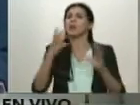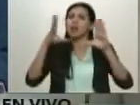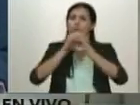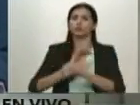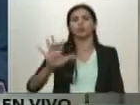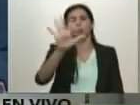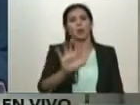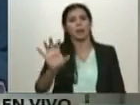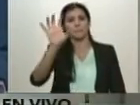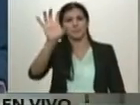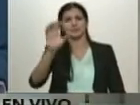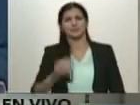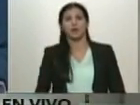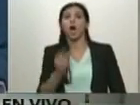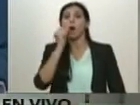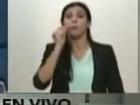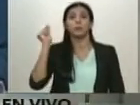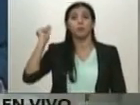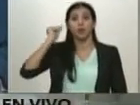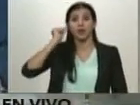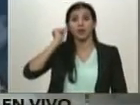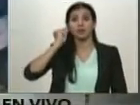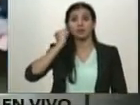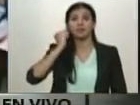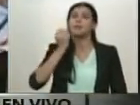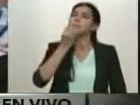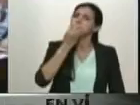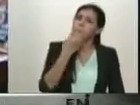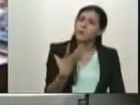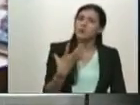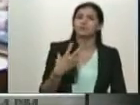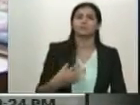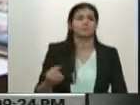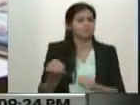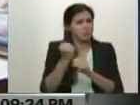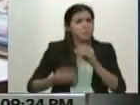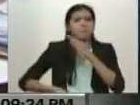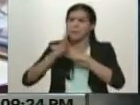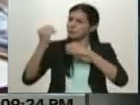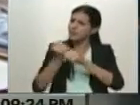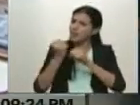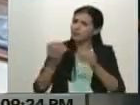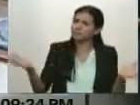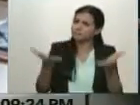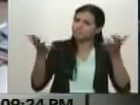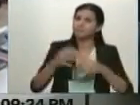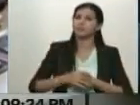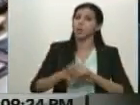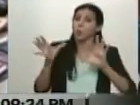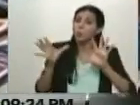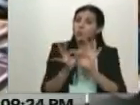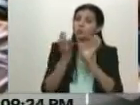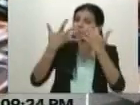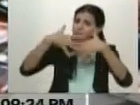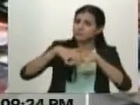patria, hombres y mujeres del bien, a trabajar y a unirnos